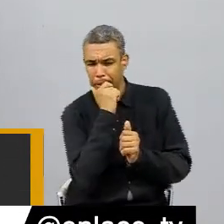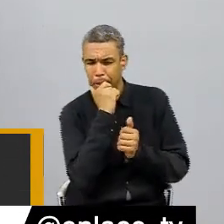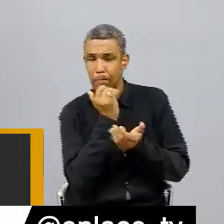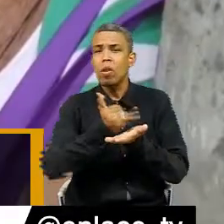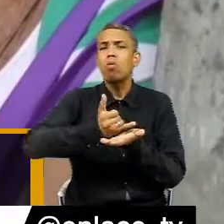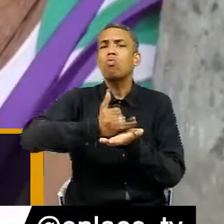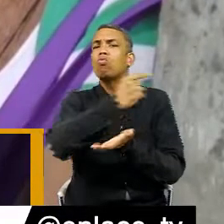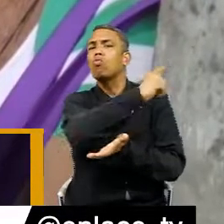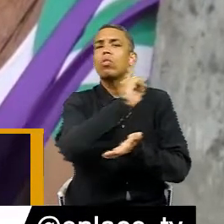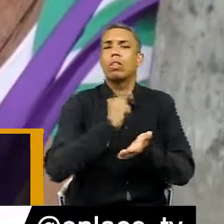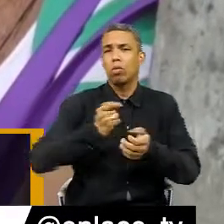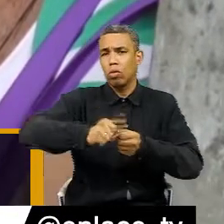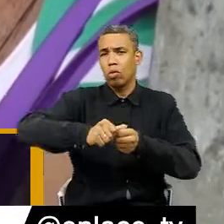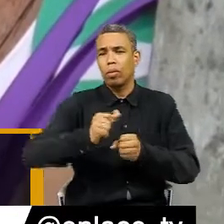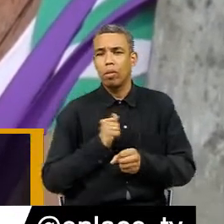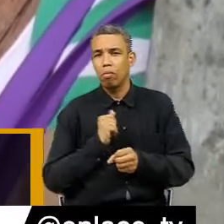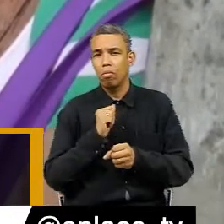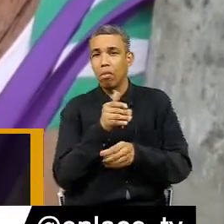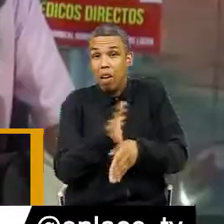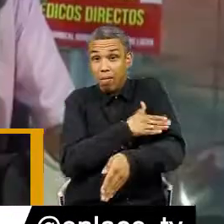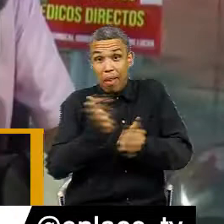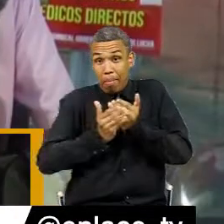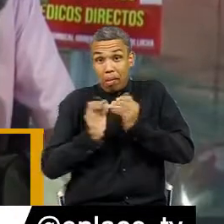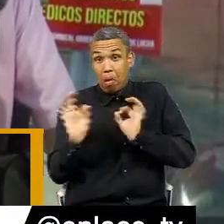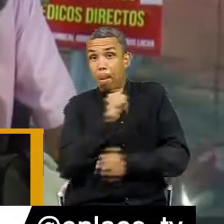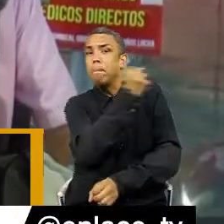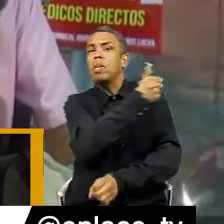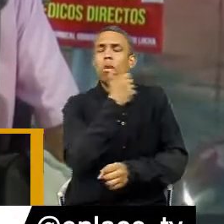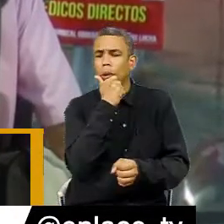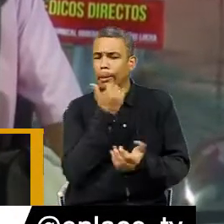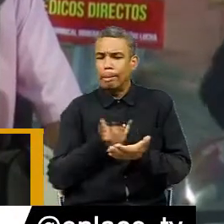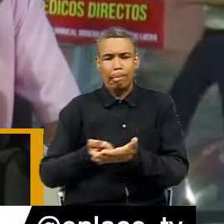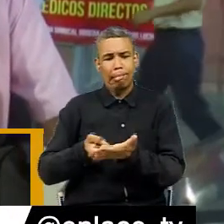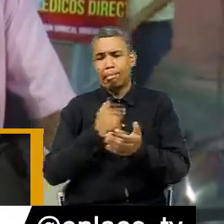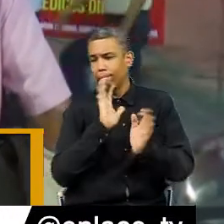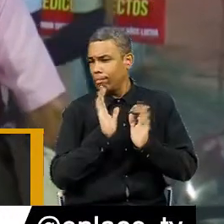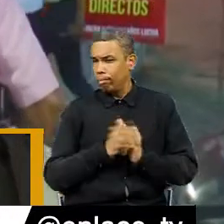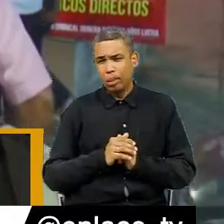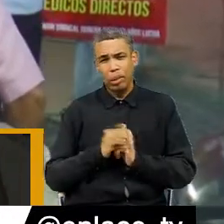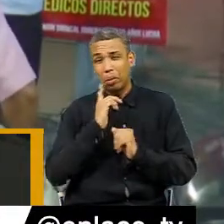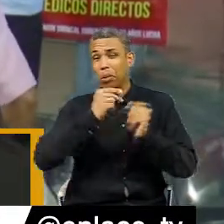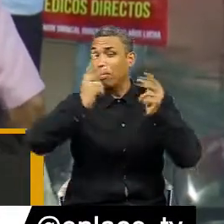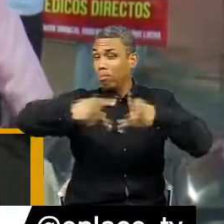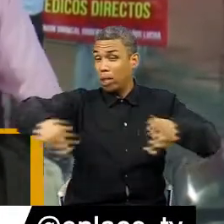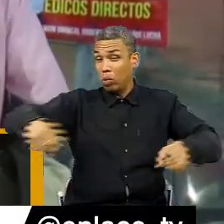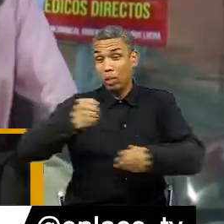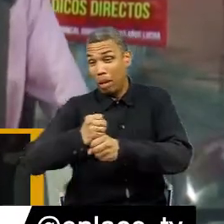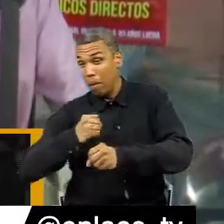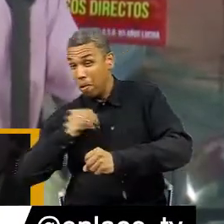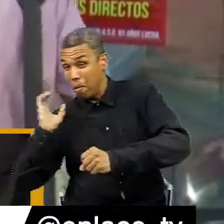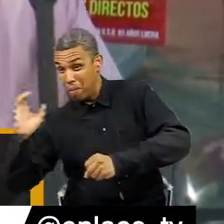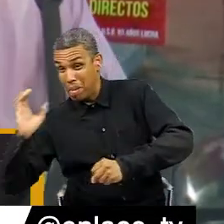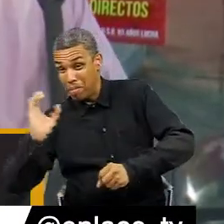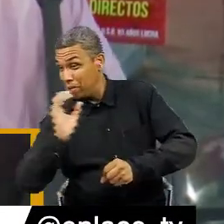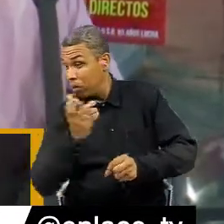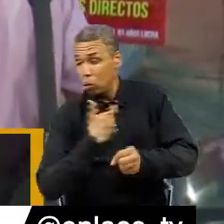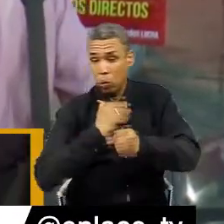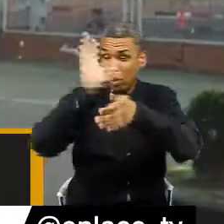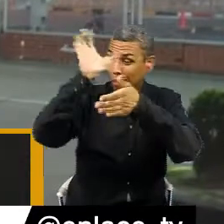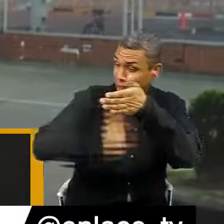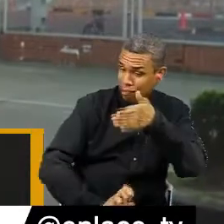existe una intención de llevar todos los salarios que existen en Ecopetrol a salarios del mercado, o sea, salarios mínimos legales,